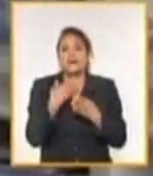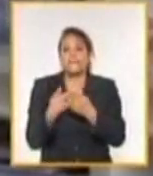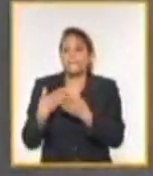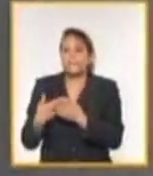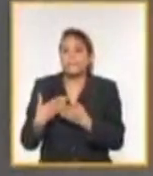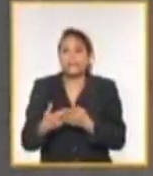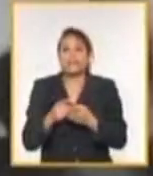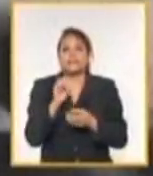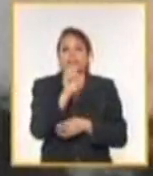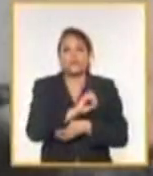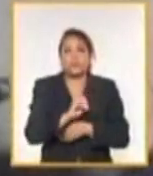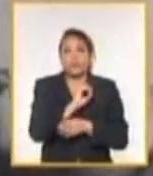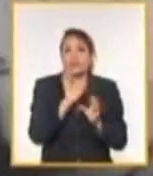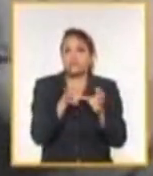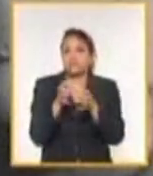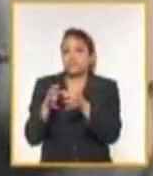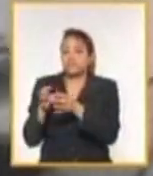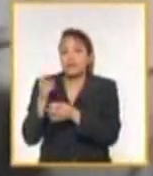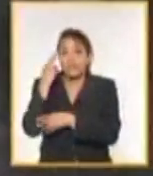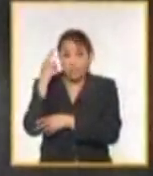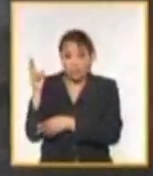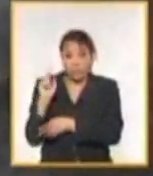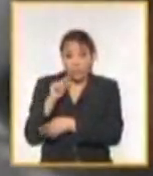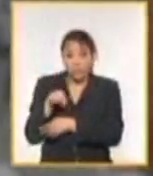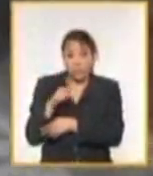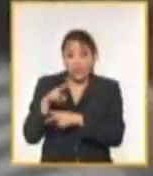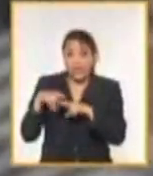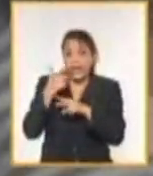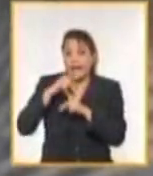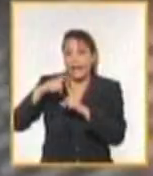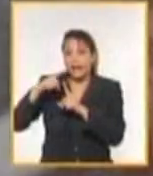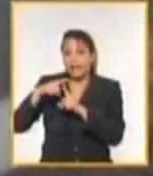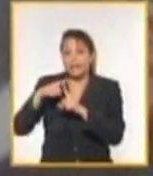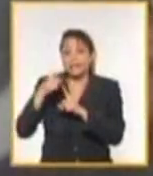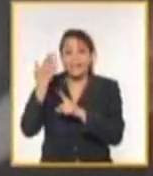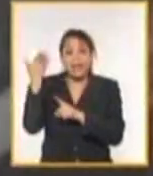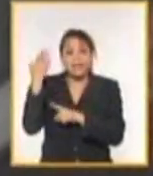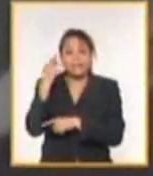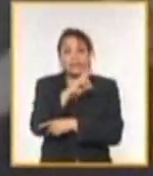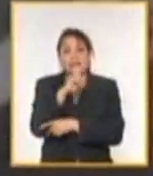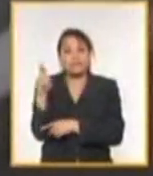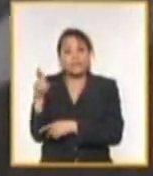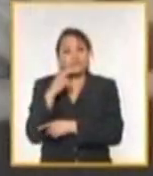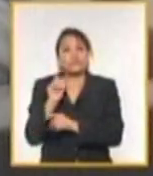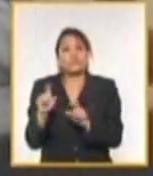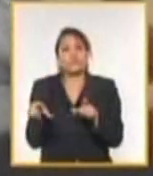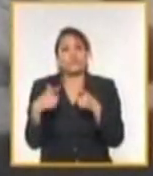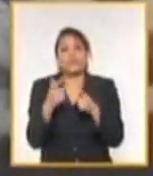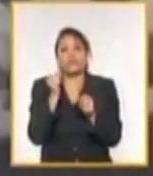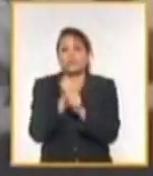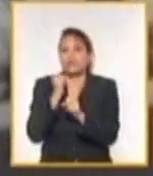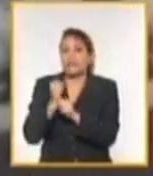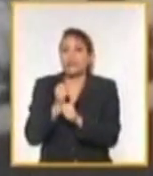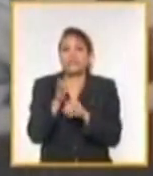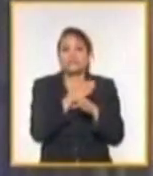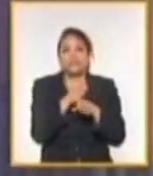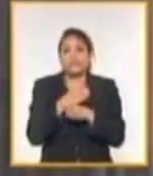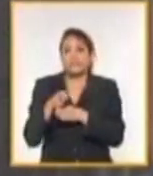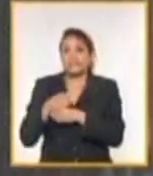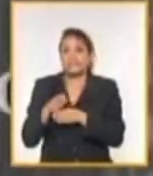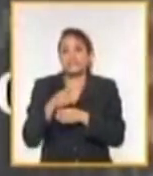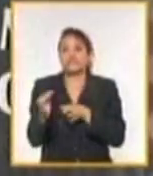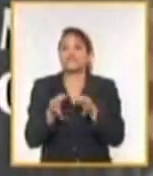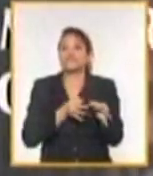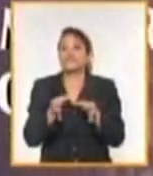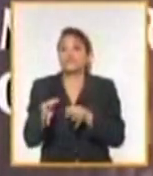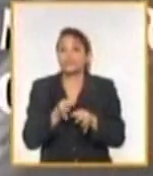los organismos. Recordemos que Armando Hart en la Revolución Cubana cumplió importantes funciones